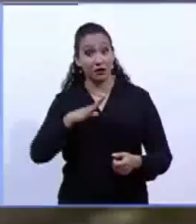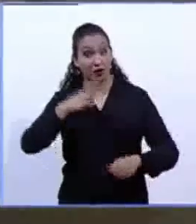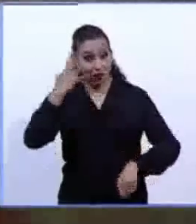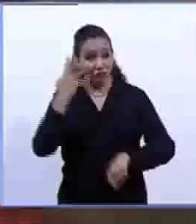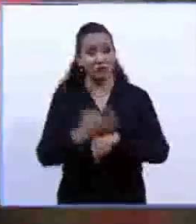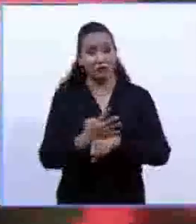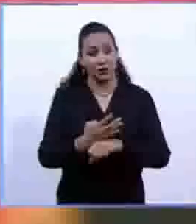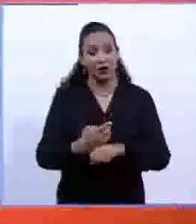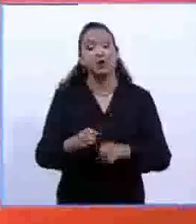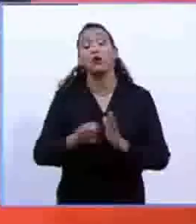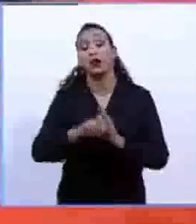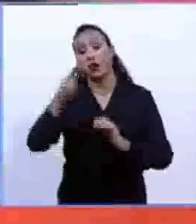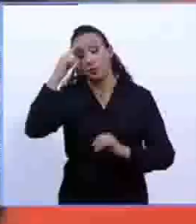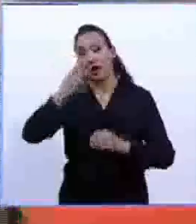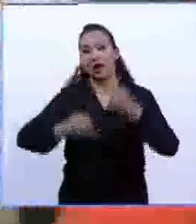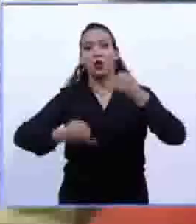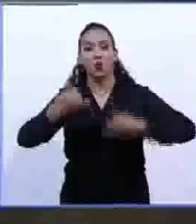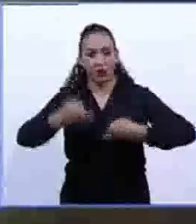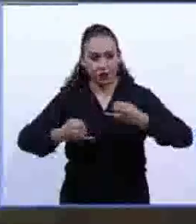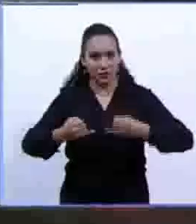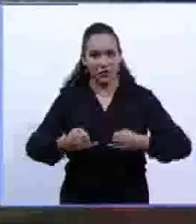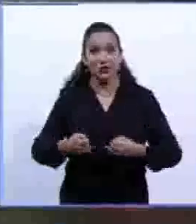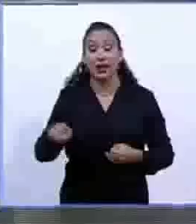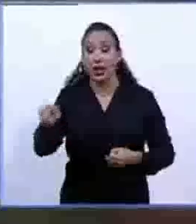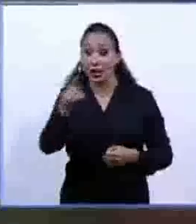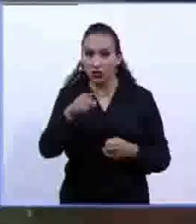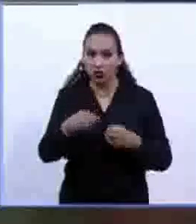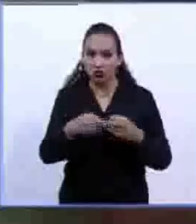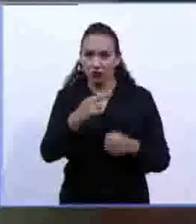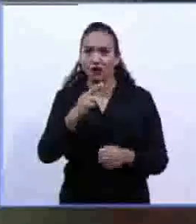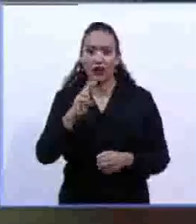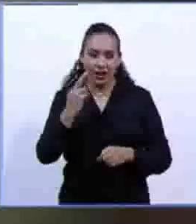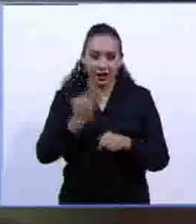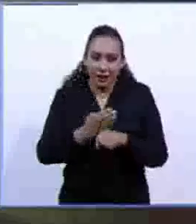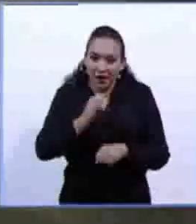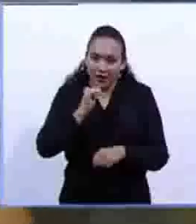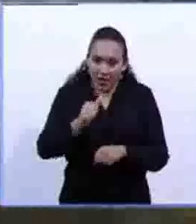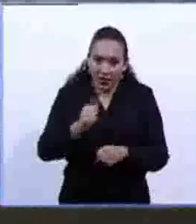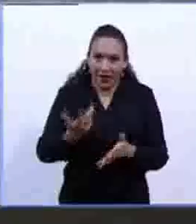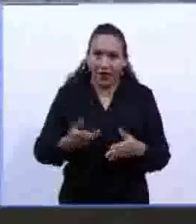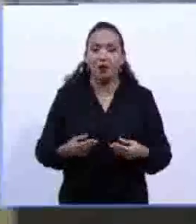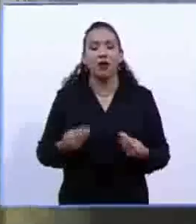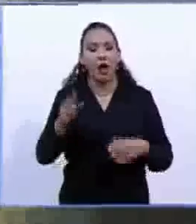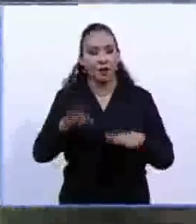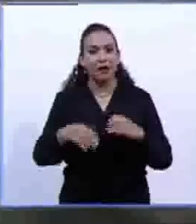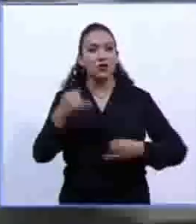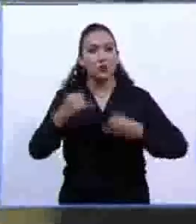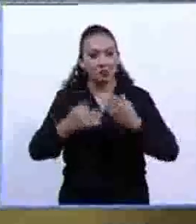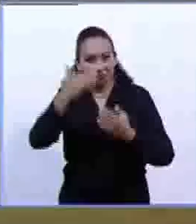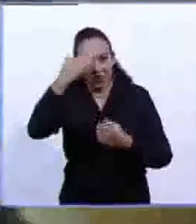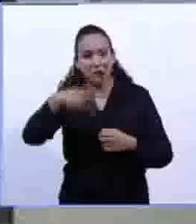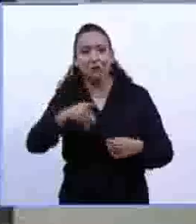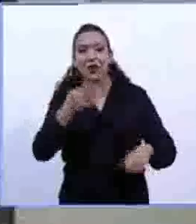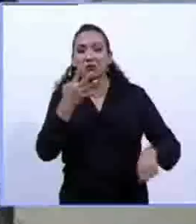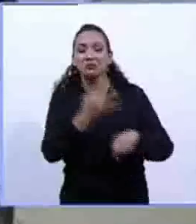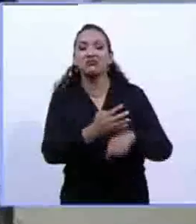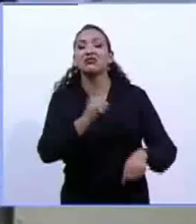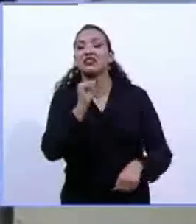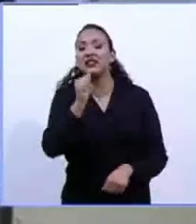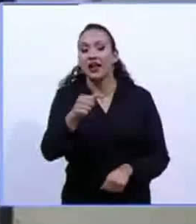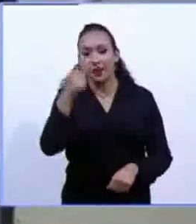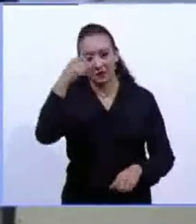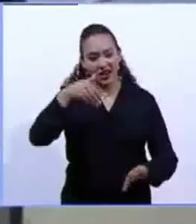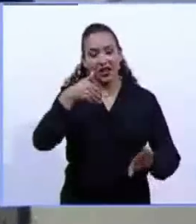sanciones administrativas para los jueces que incumplen sus obligaciones frente a la tortura, sin prever nada similar para